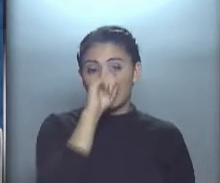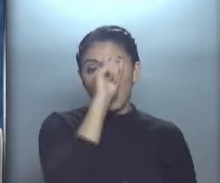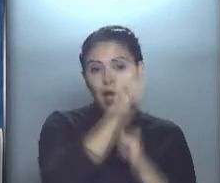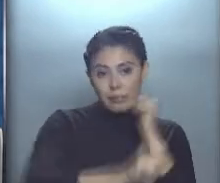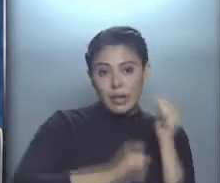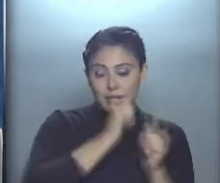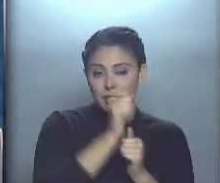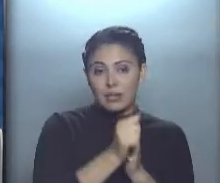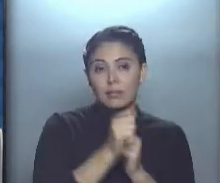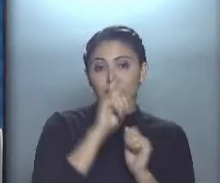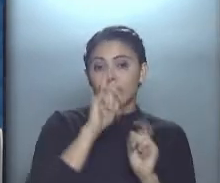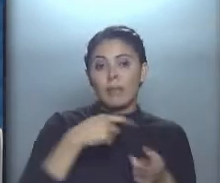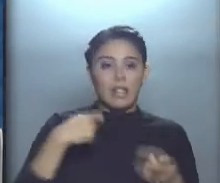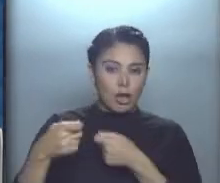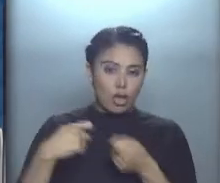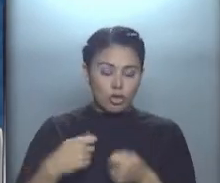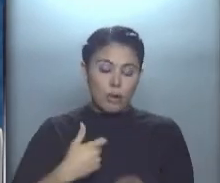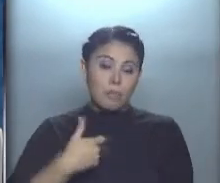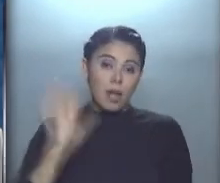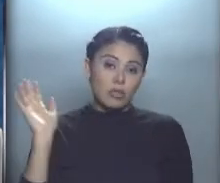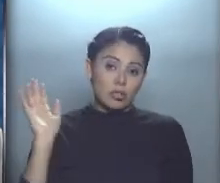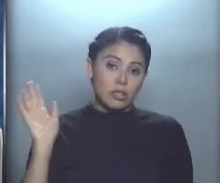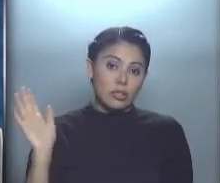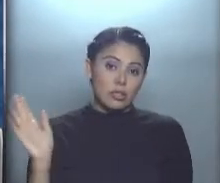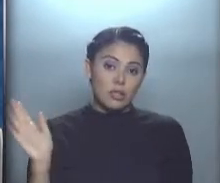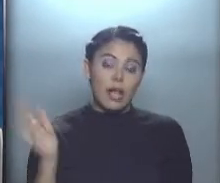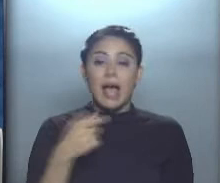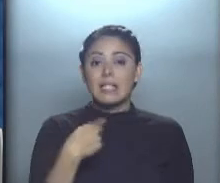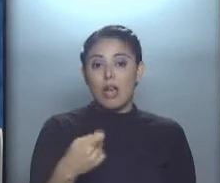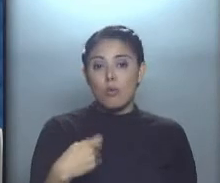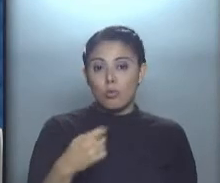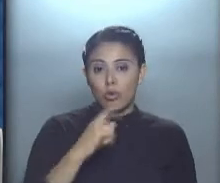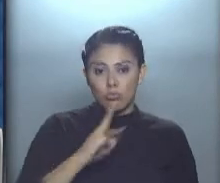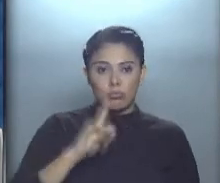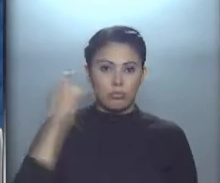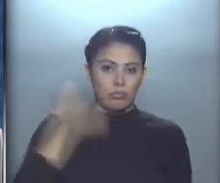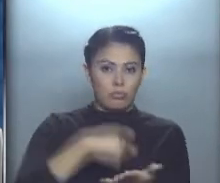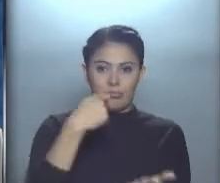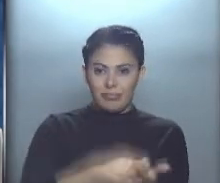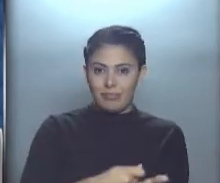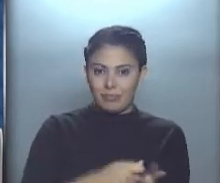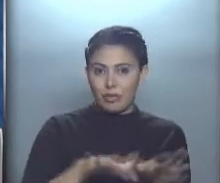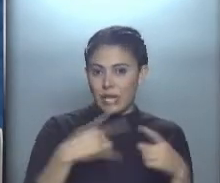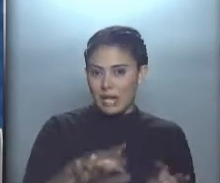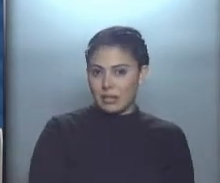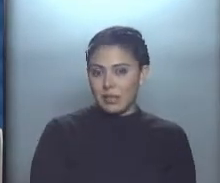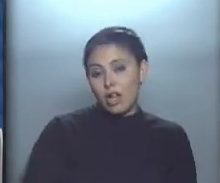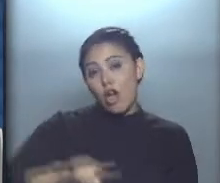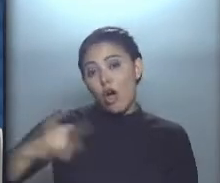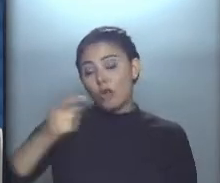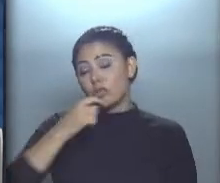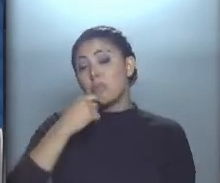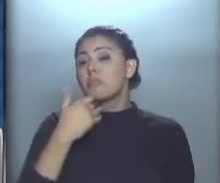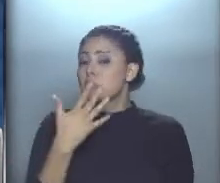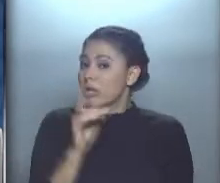empresas y de los comercios. En muchos casos, el seguro debe cubrir un siniestro de esta naturaleza. En muchos otros, puede